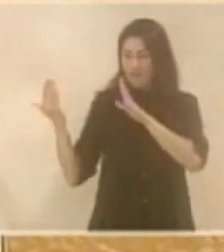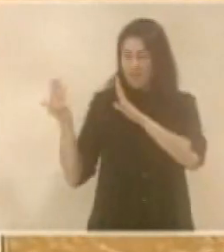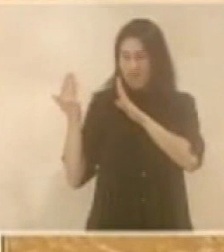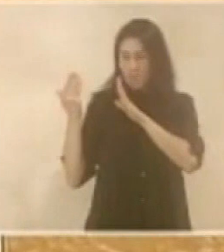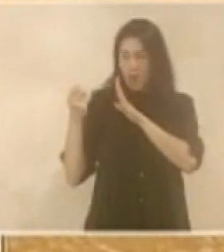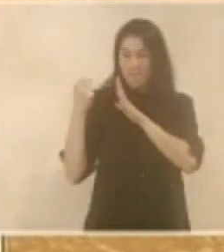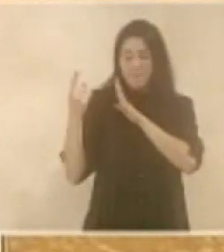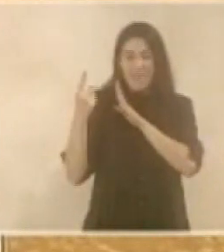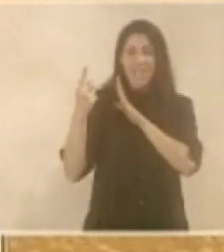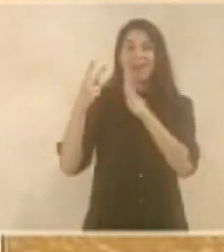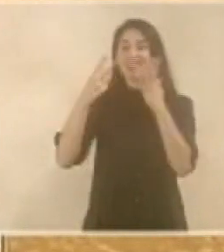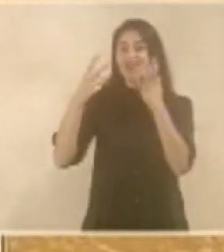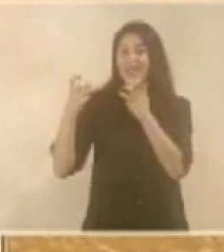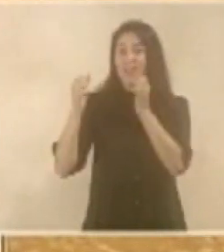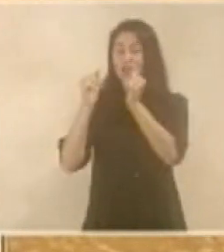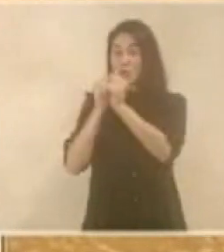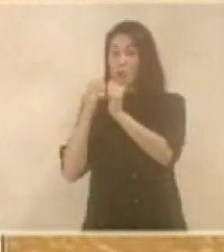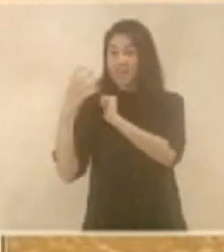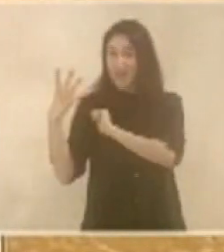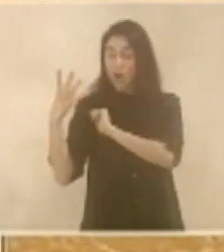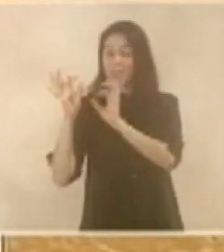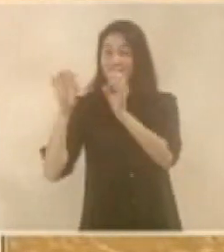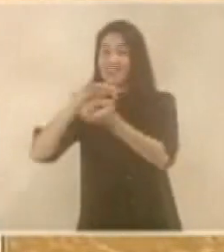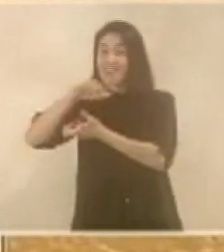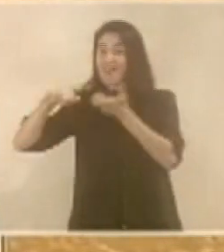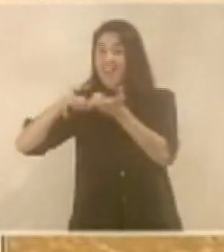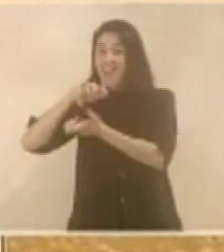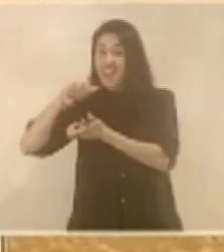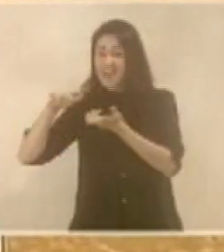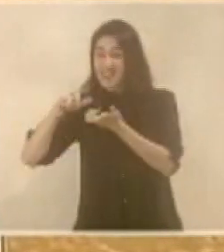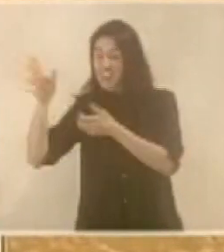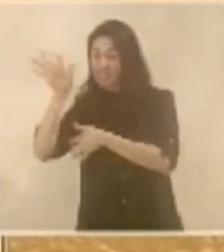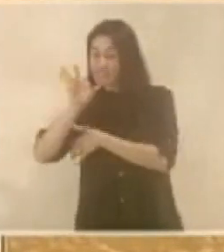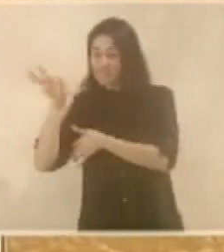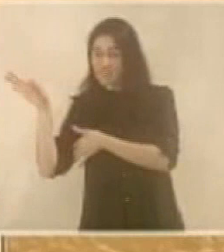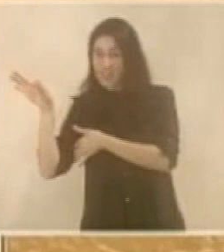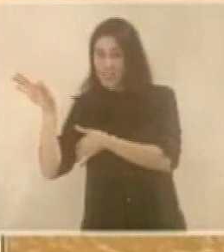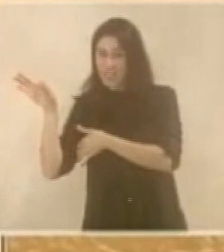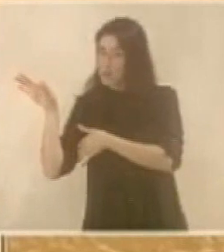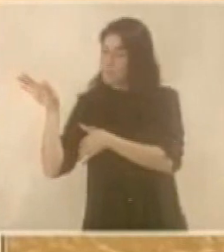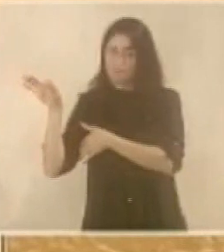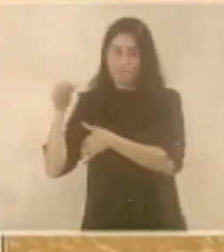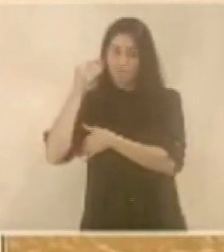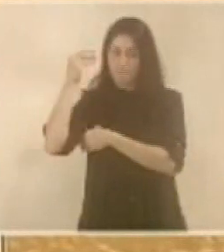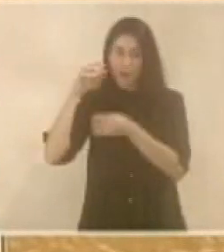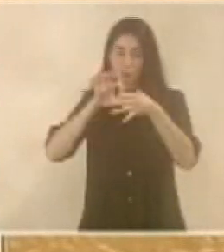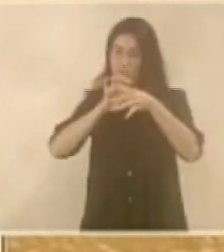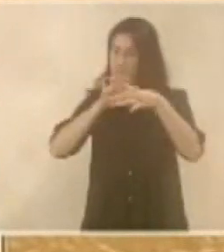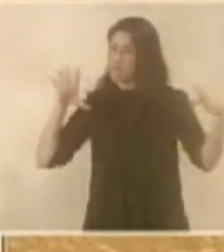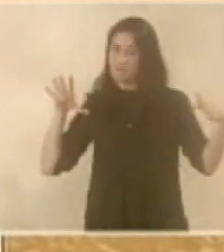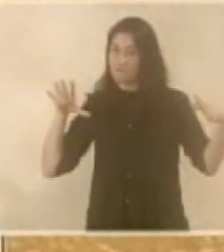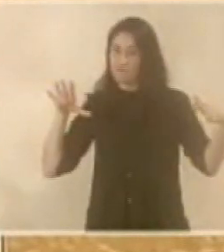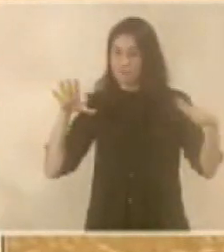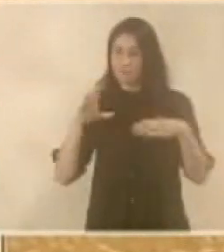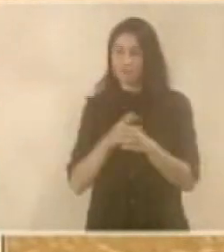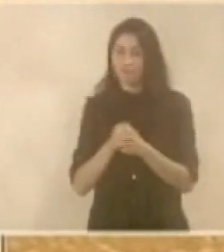1792, durante la guerra franco-austríaca, con el título de Canto de Guerra para el Ejército del Rin. Si contemplamos